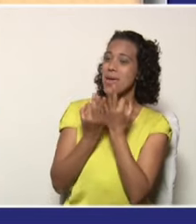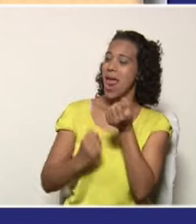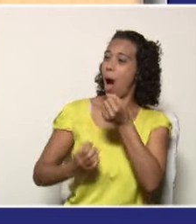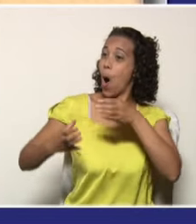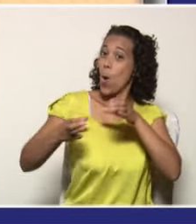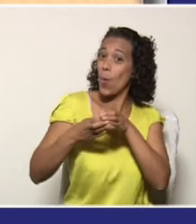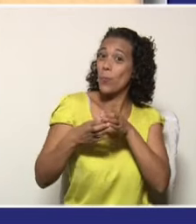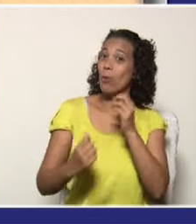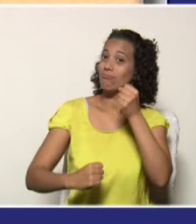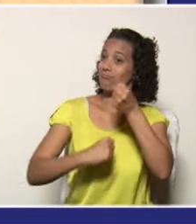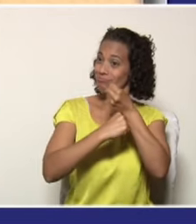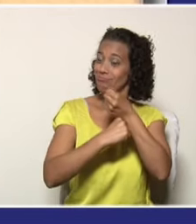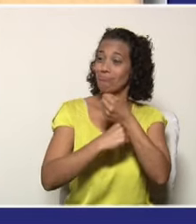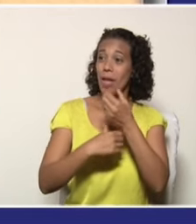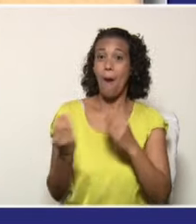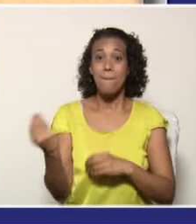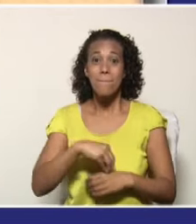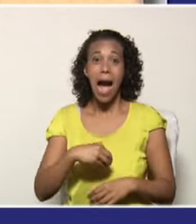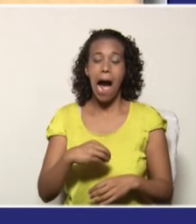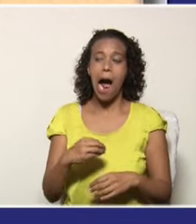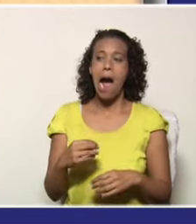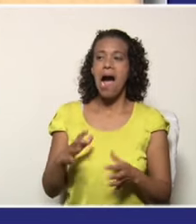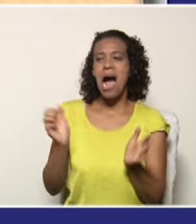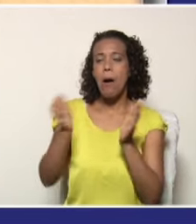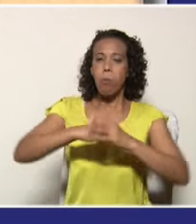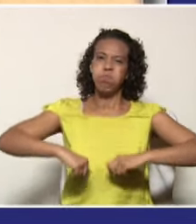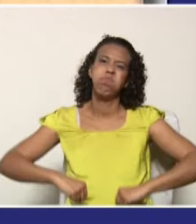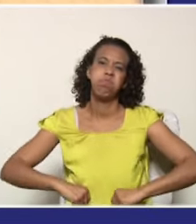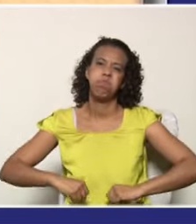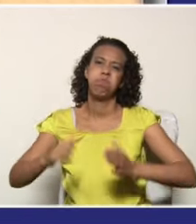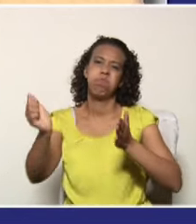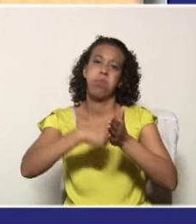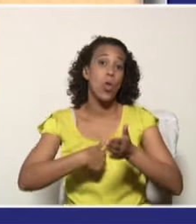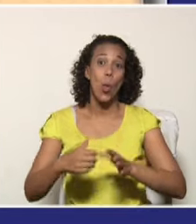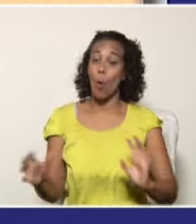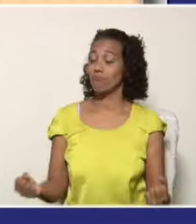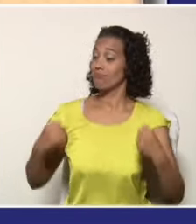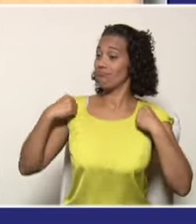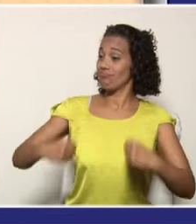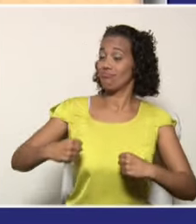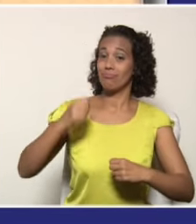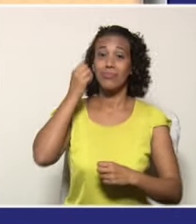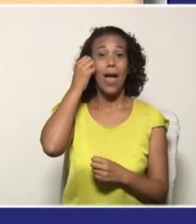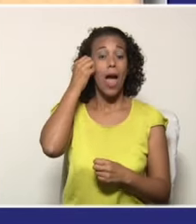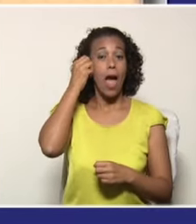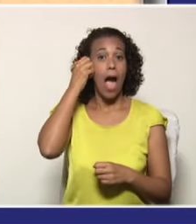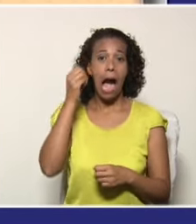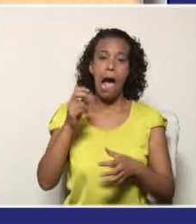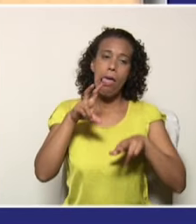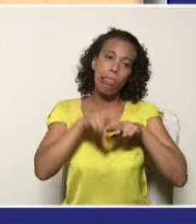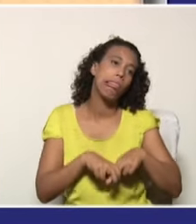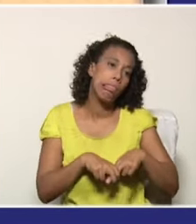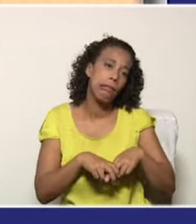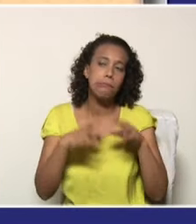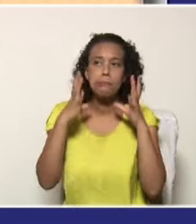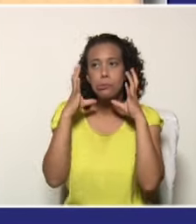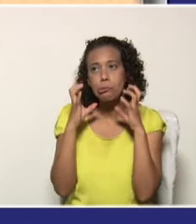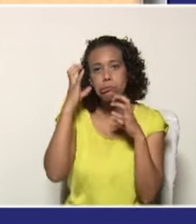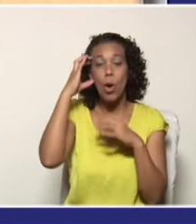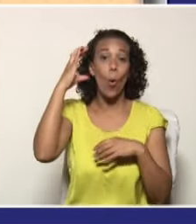equipo, le decimos adiós al sedentarismo, hacemos las rutinas en el deporte para el día de mañana, les ayuda a nivel